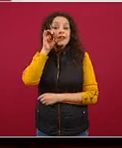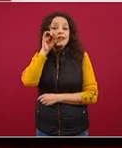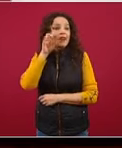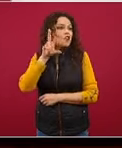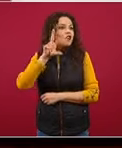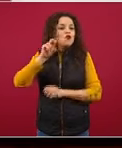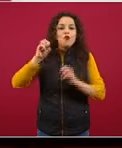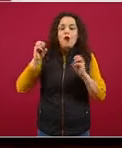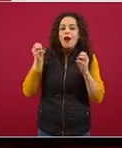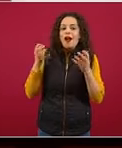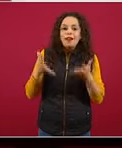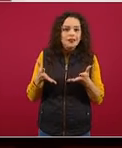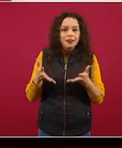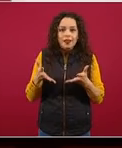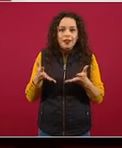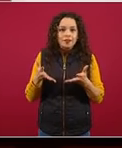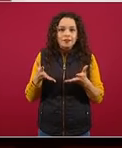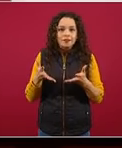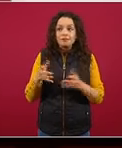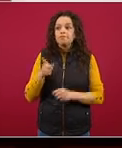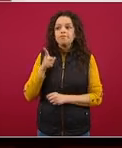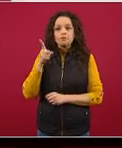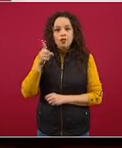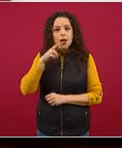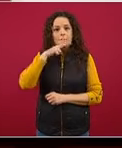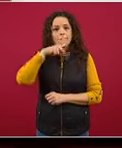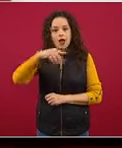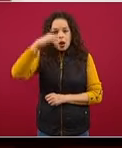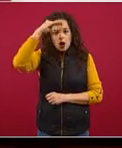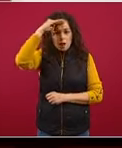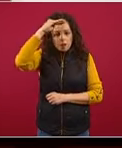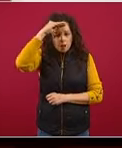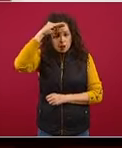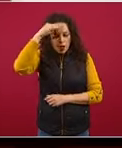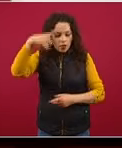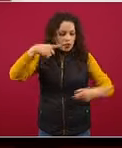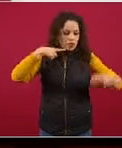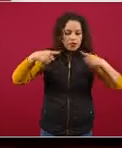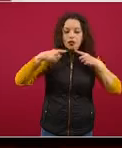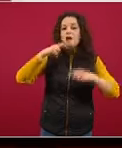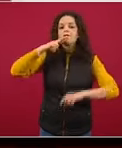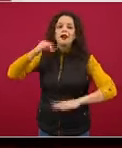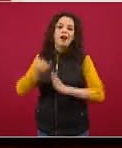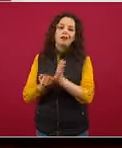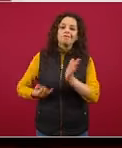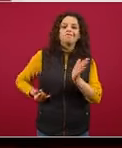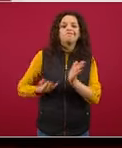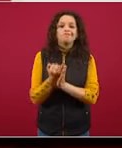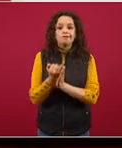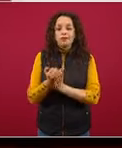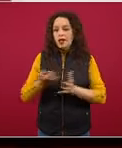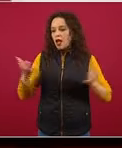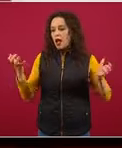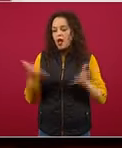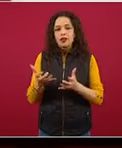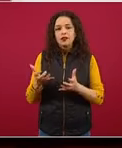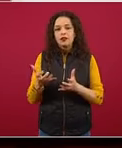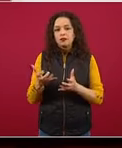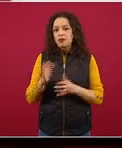del riesgo, ella toma las decisiones de implementar ciertas acciones que